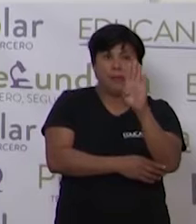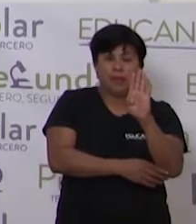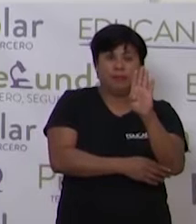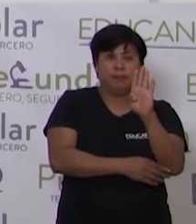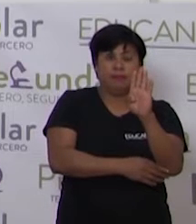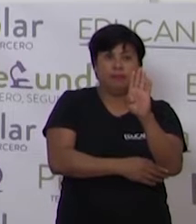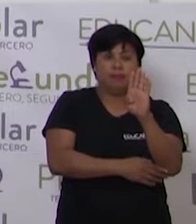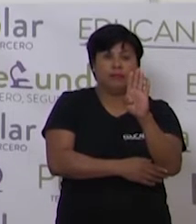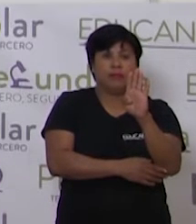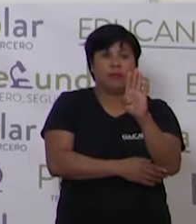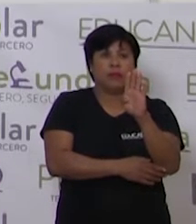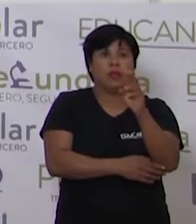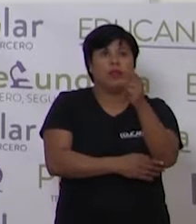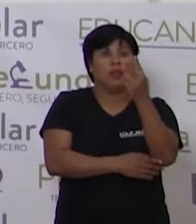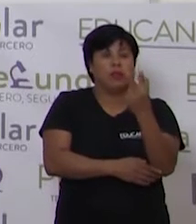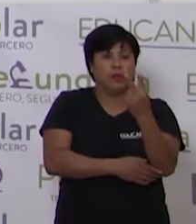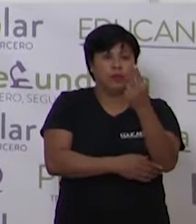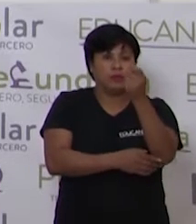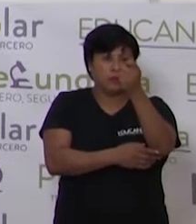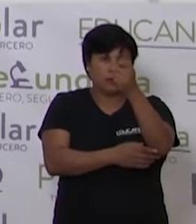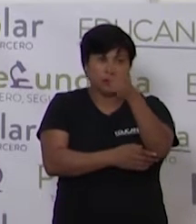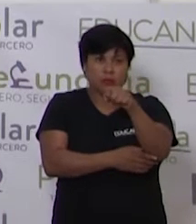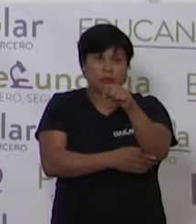3,42. A B la vamos a escribir como